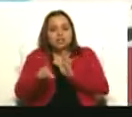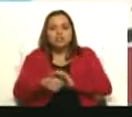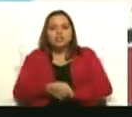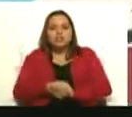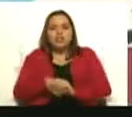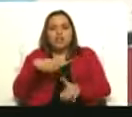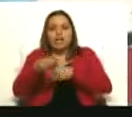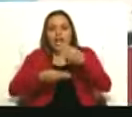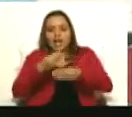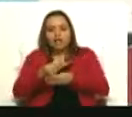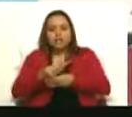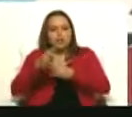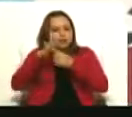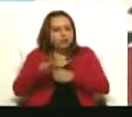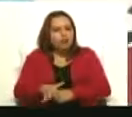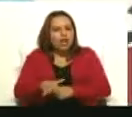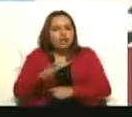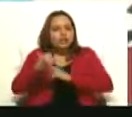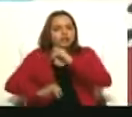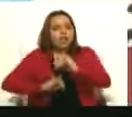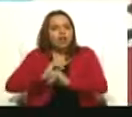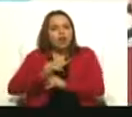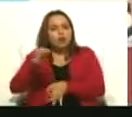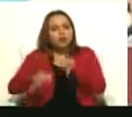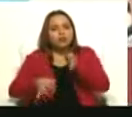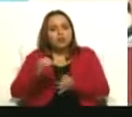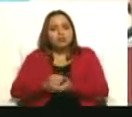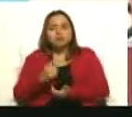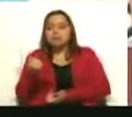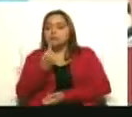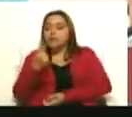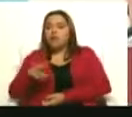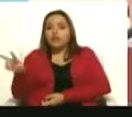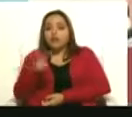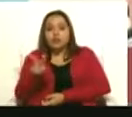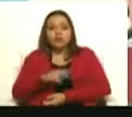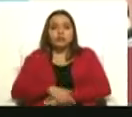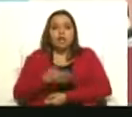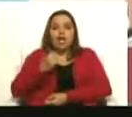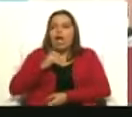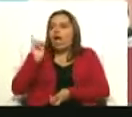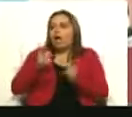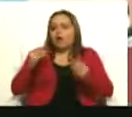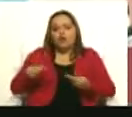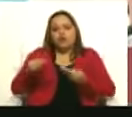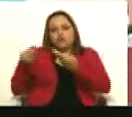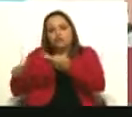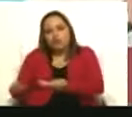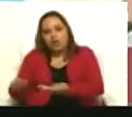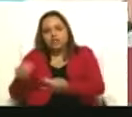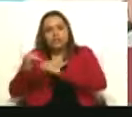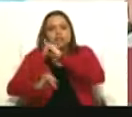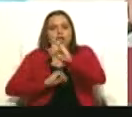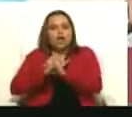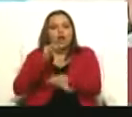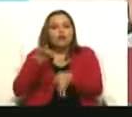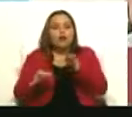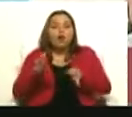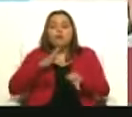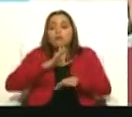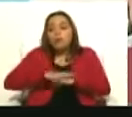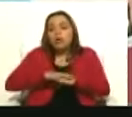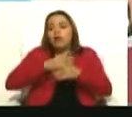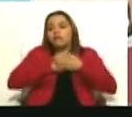Internacional de Justicia. La única manera de que Venezuela lleve algún caso a la Corte Internacional de Justicia es porque